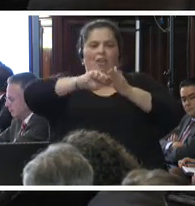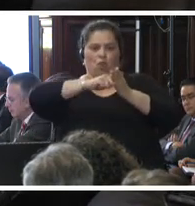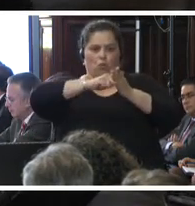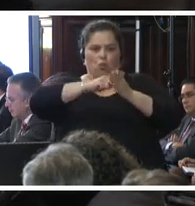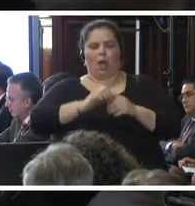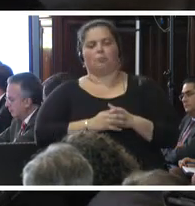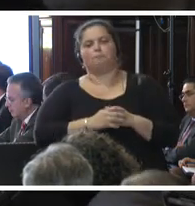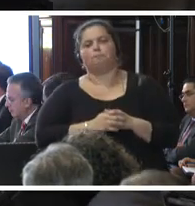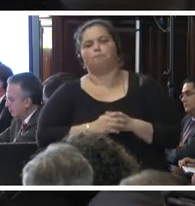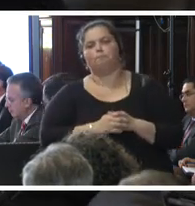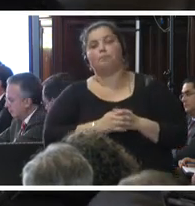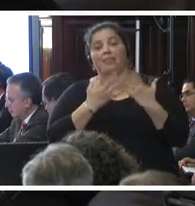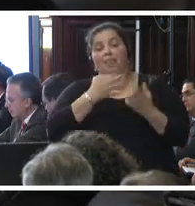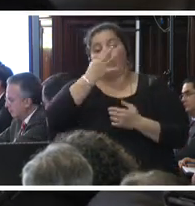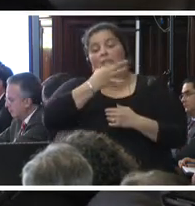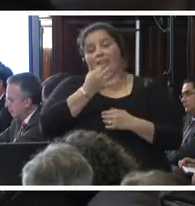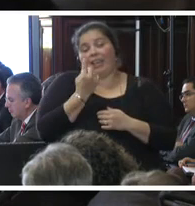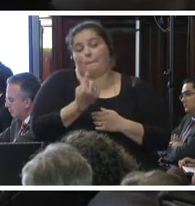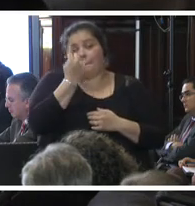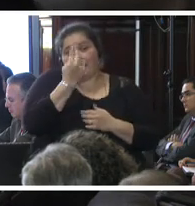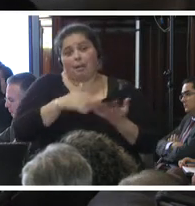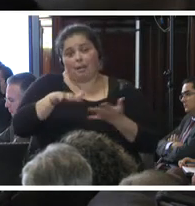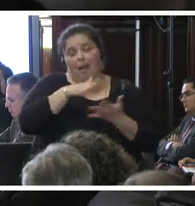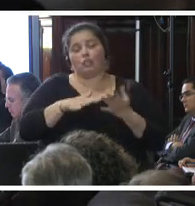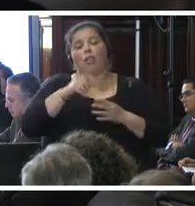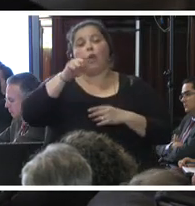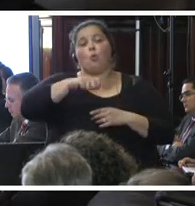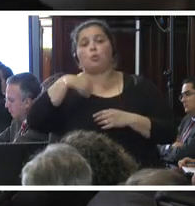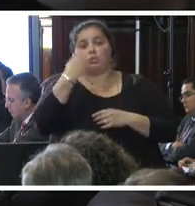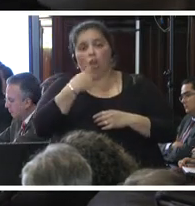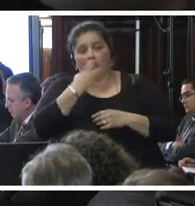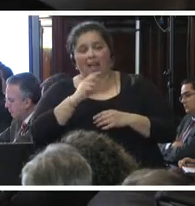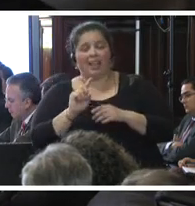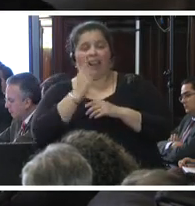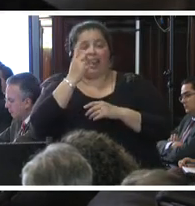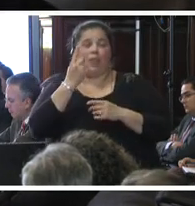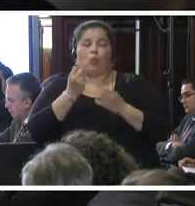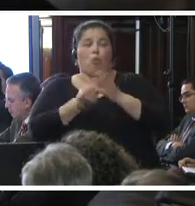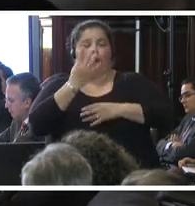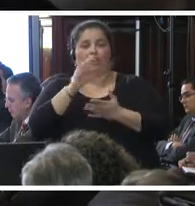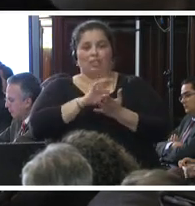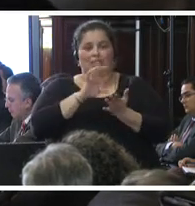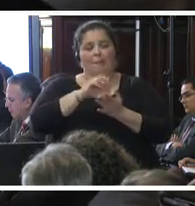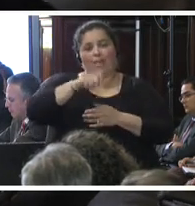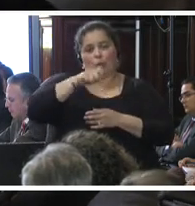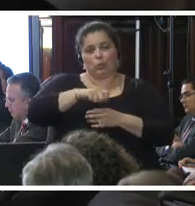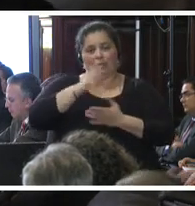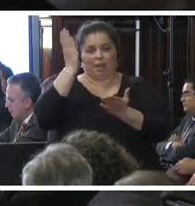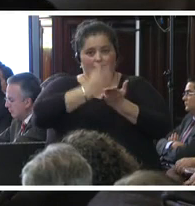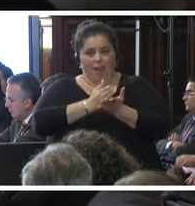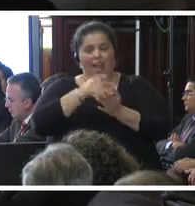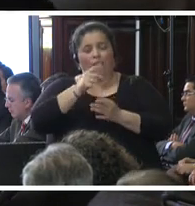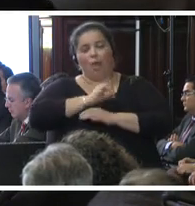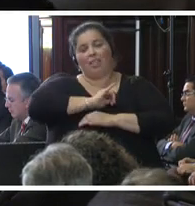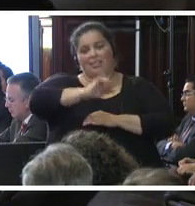Quiero comentarles que el primer caso de juicio oral del nuevo sistema de justicia penal, con una